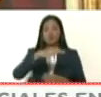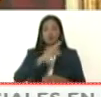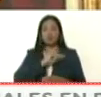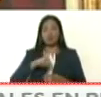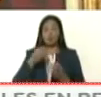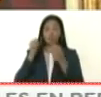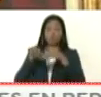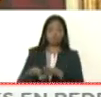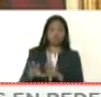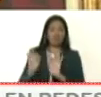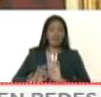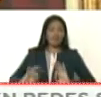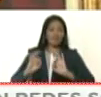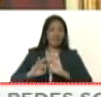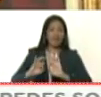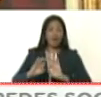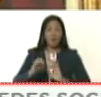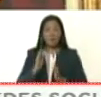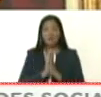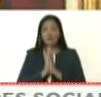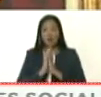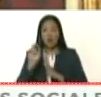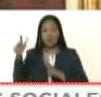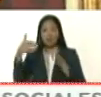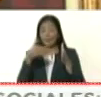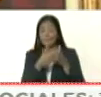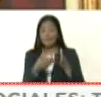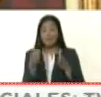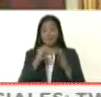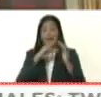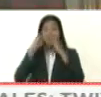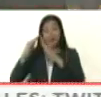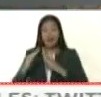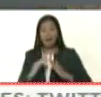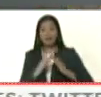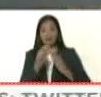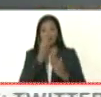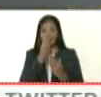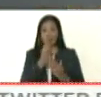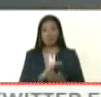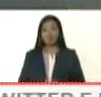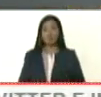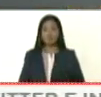se rendirá jamás. Así que son 3.000 casas de alimentación.